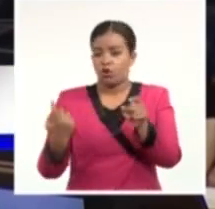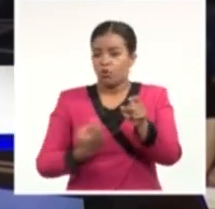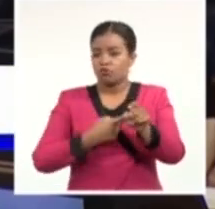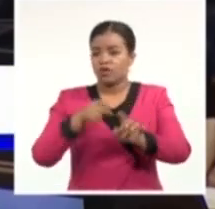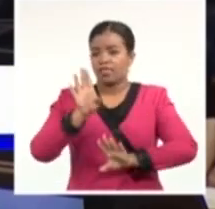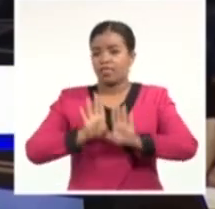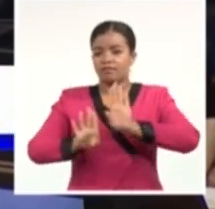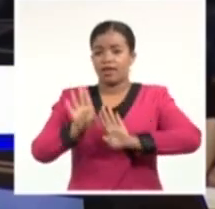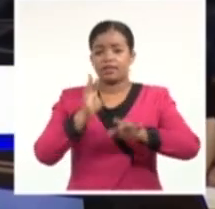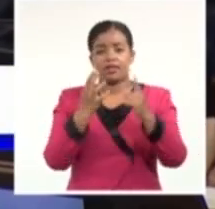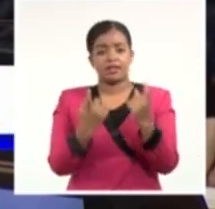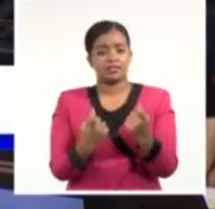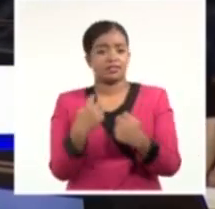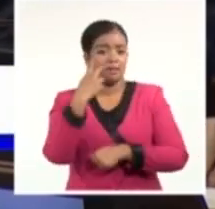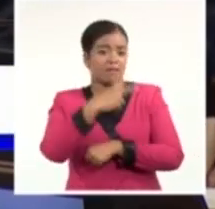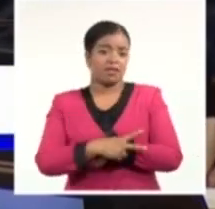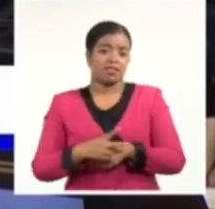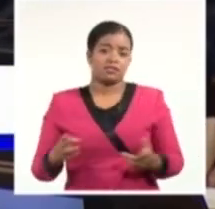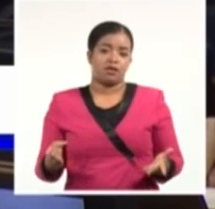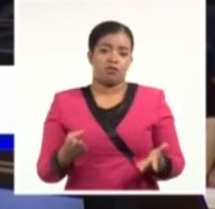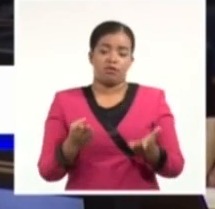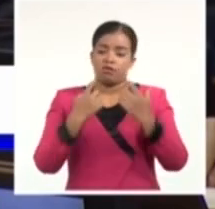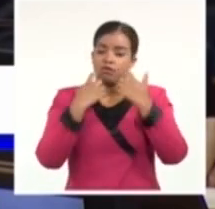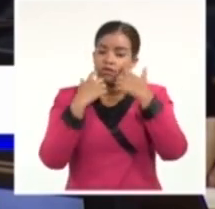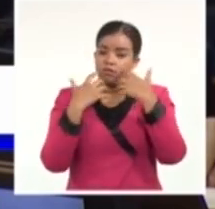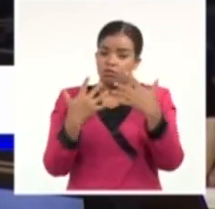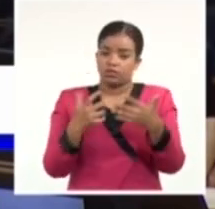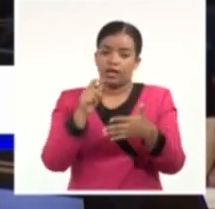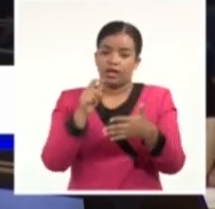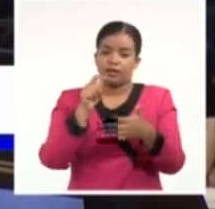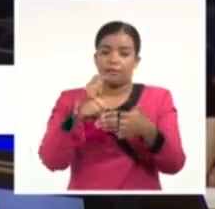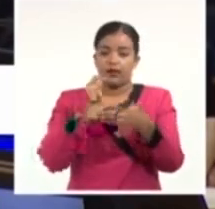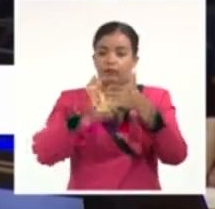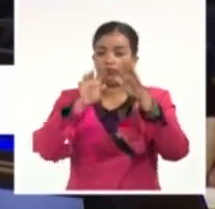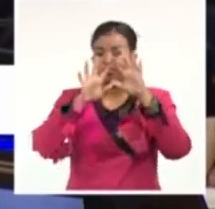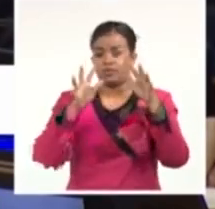países en desarrollo en el centro de la agenda mundial.